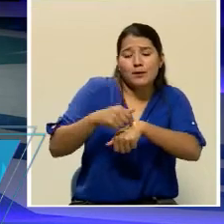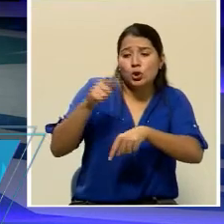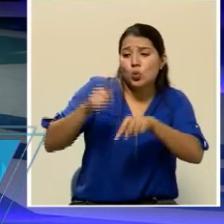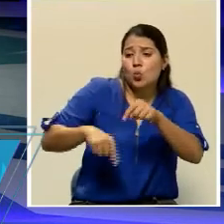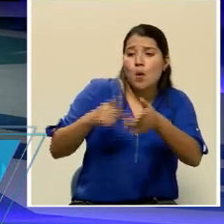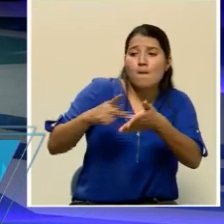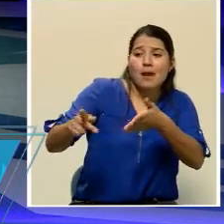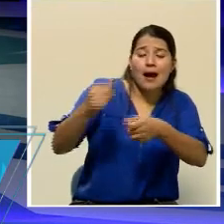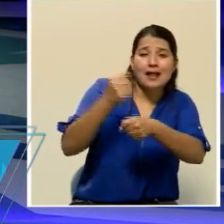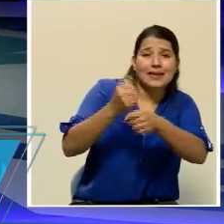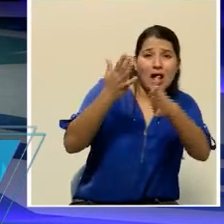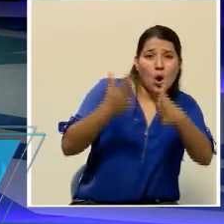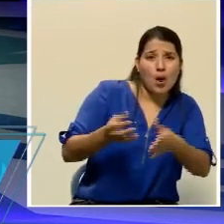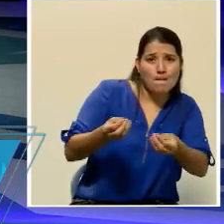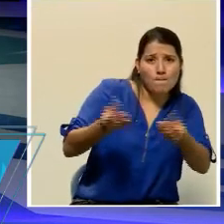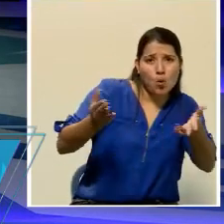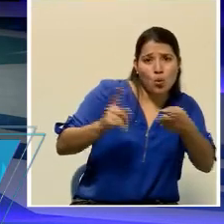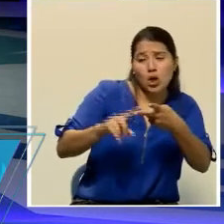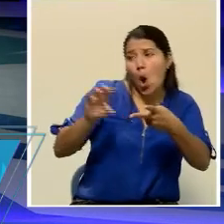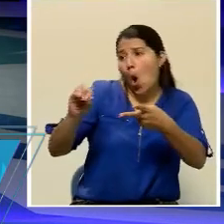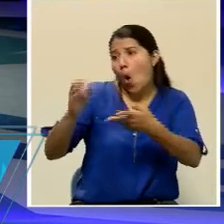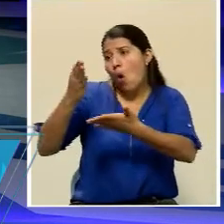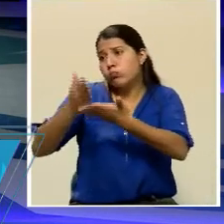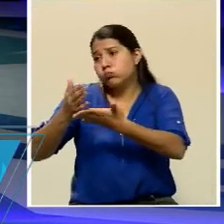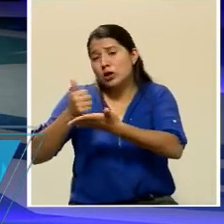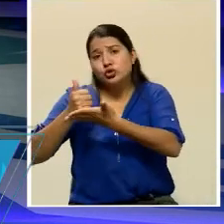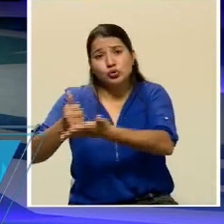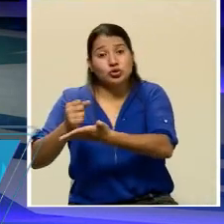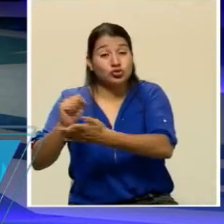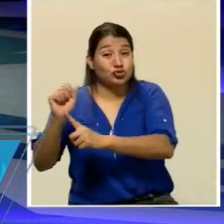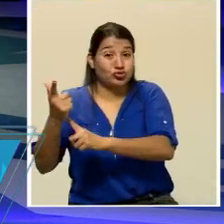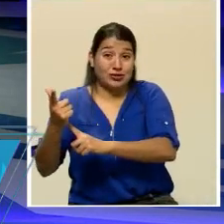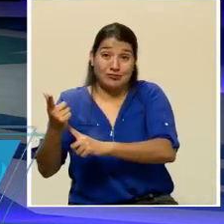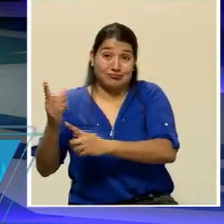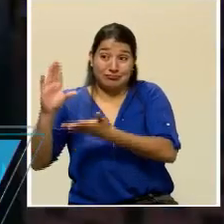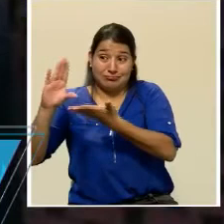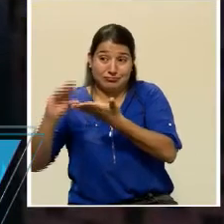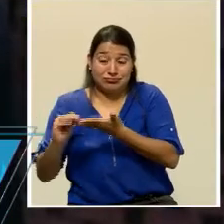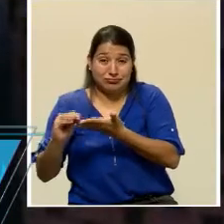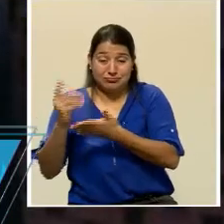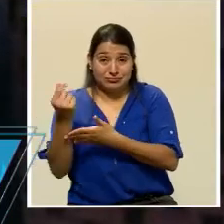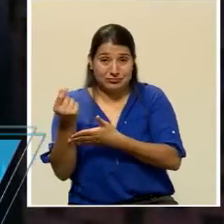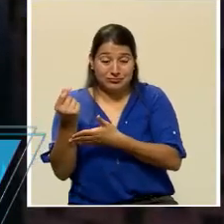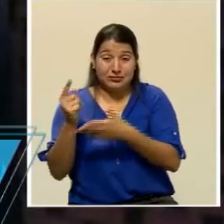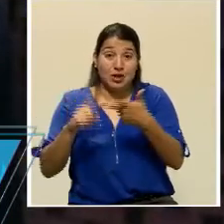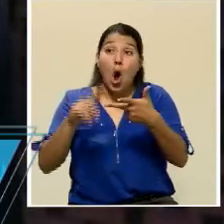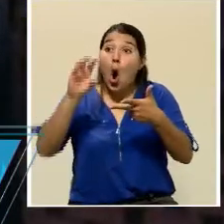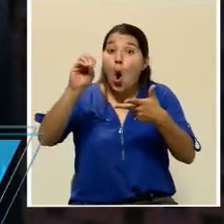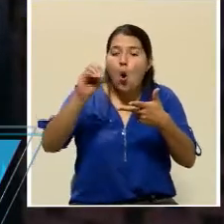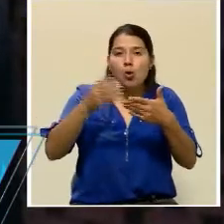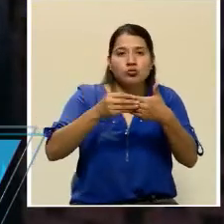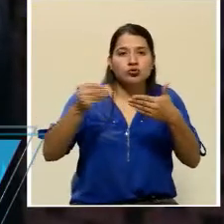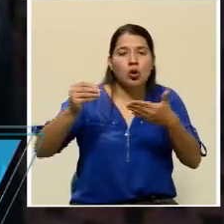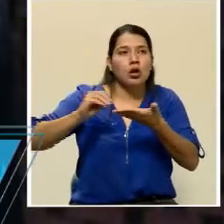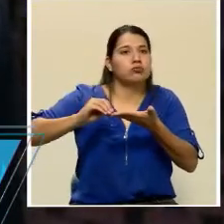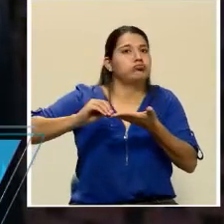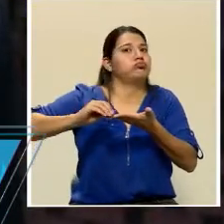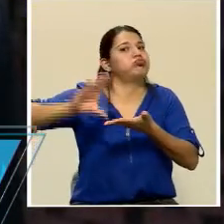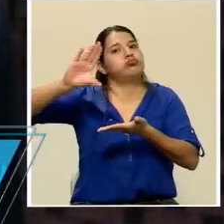los programas sociales, sino que eventualmente tendríamos un tipo de cambio disparado